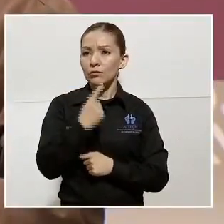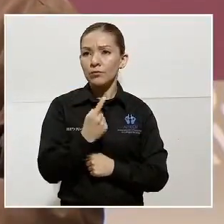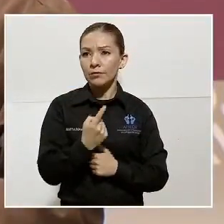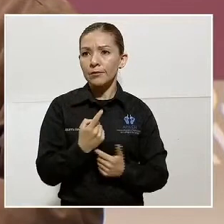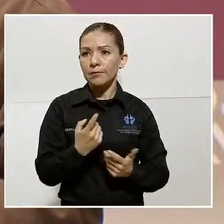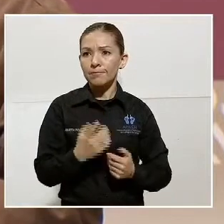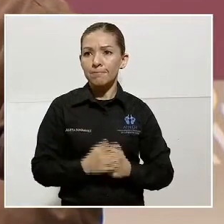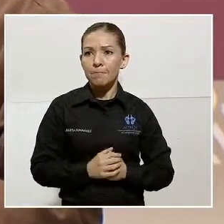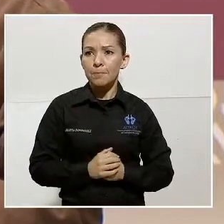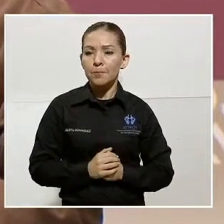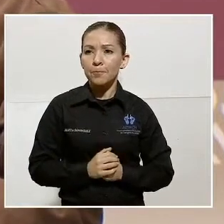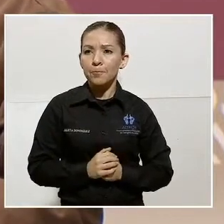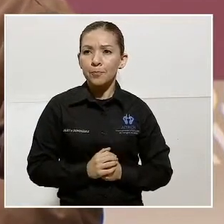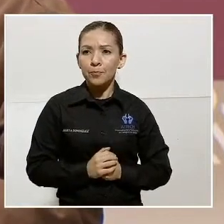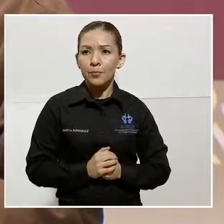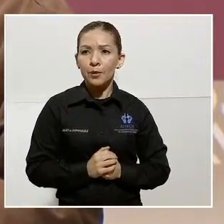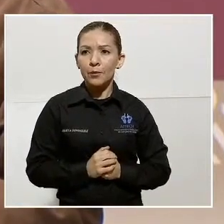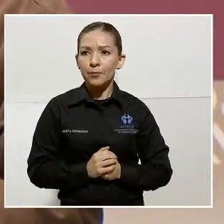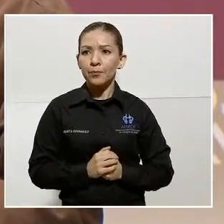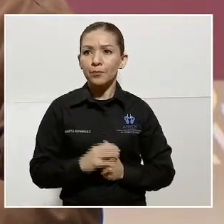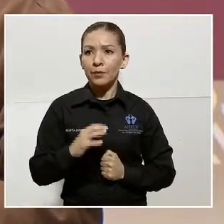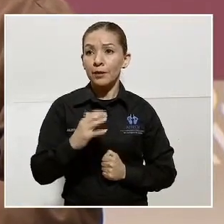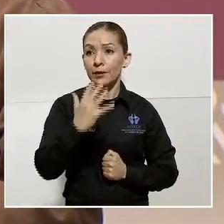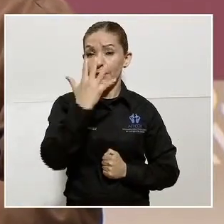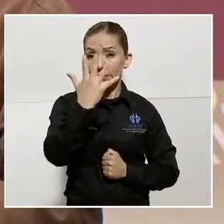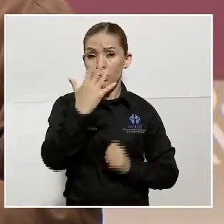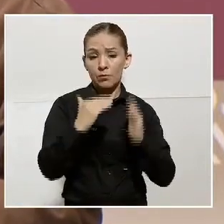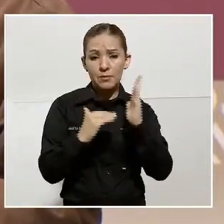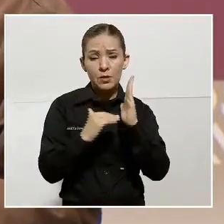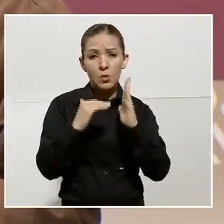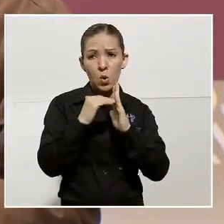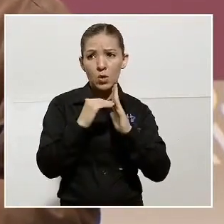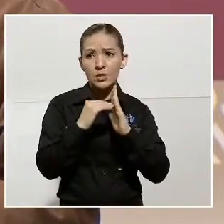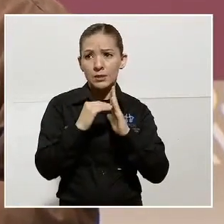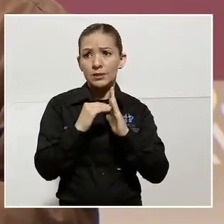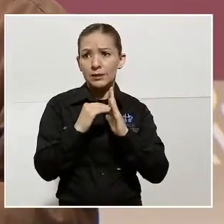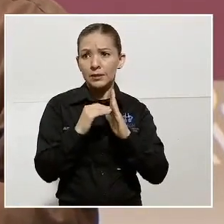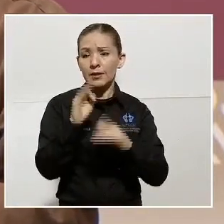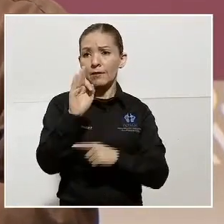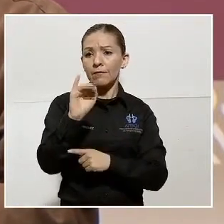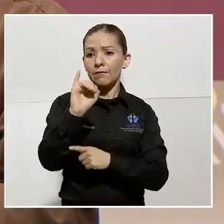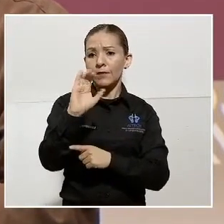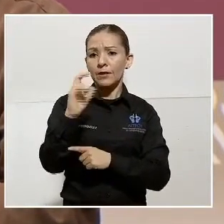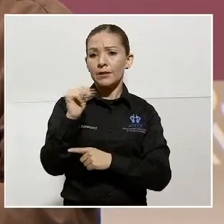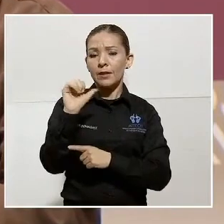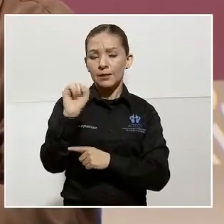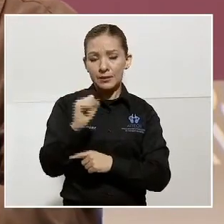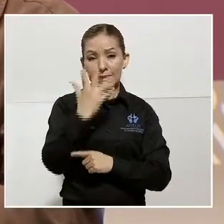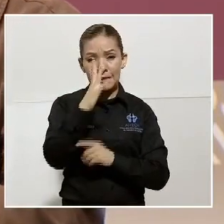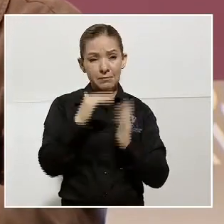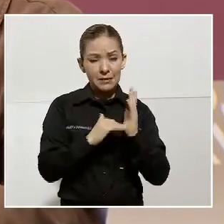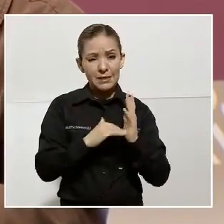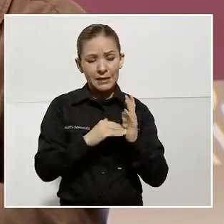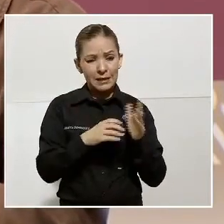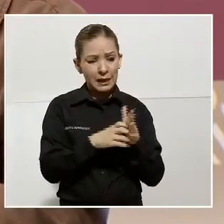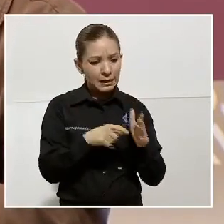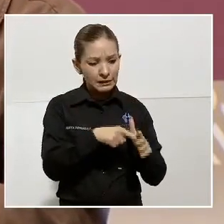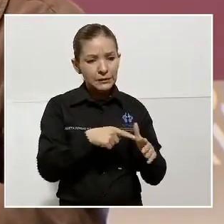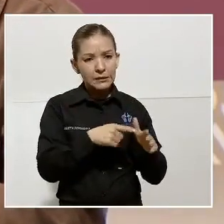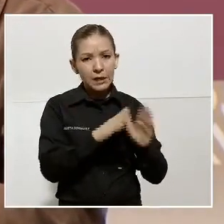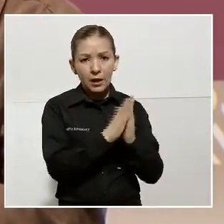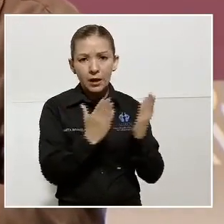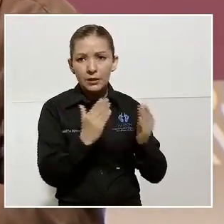la sistematización de 5 millones de fichas, de 10,000 cajas de archivo y de cerca